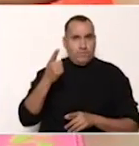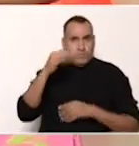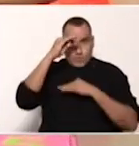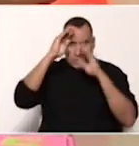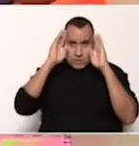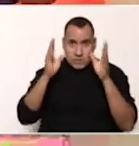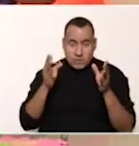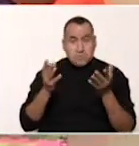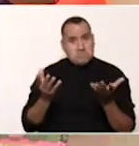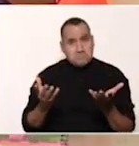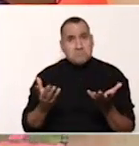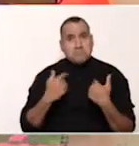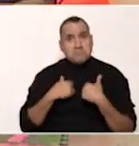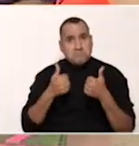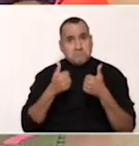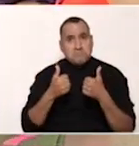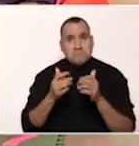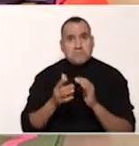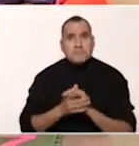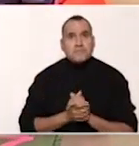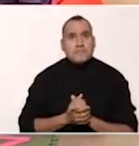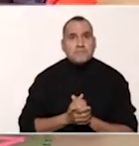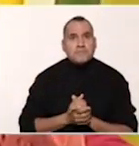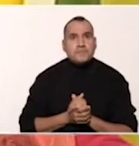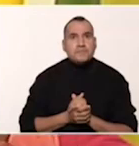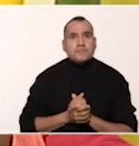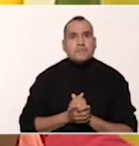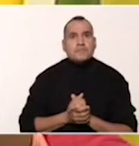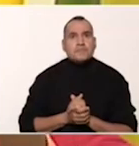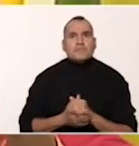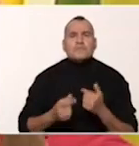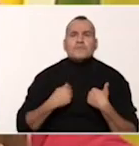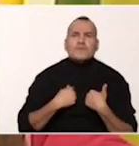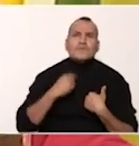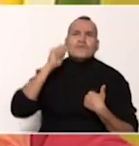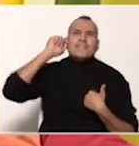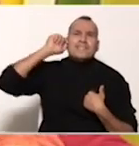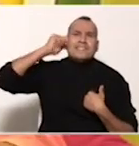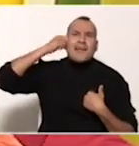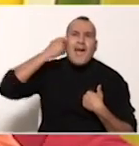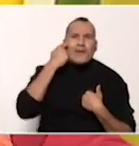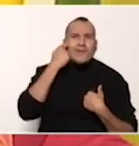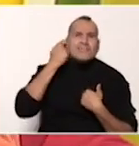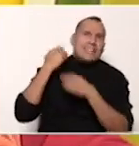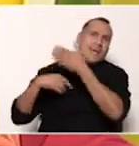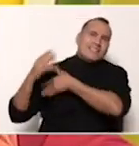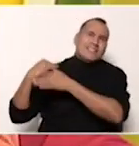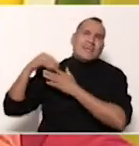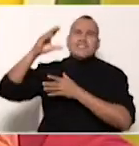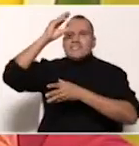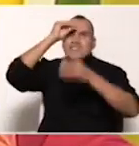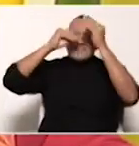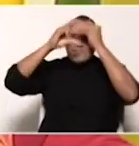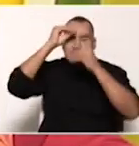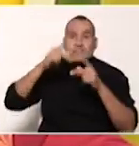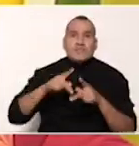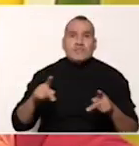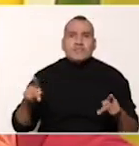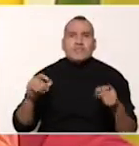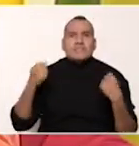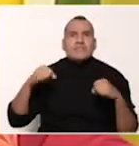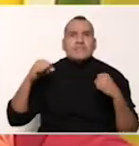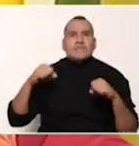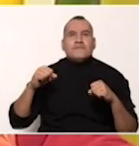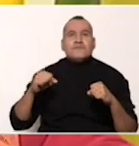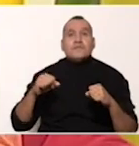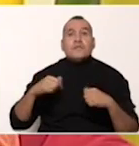ahí, la clase estuvo divertida, yo también estuve presente. Así es, nosotros estábamos refrescando cada uno de estos conocimientos relacionados con los polinomios y sus operaciones.